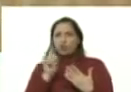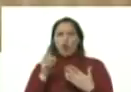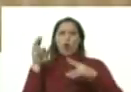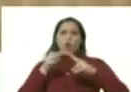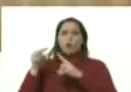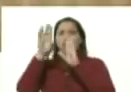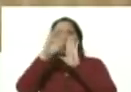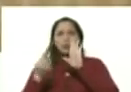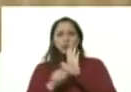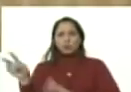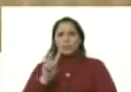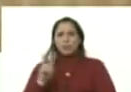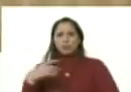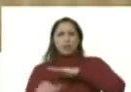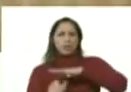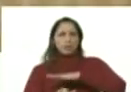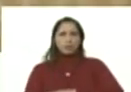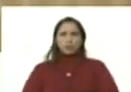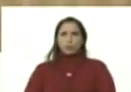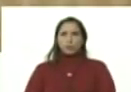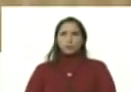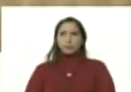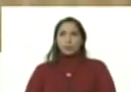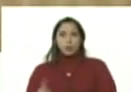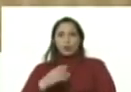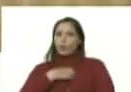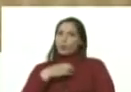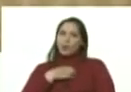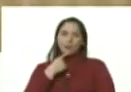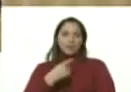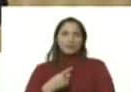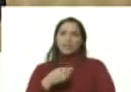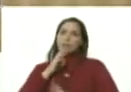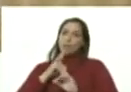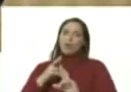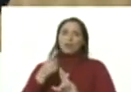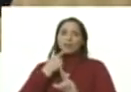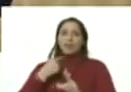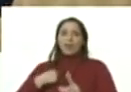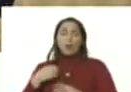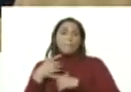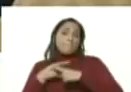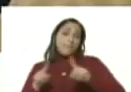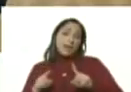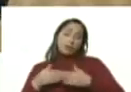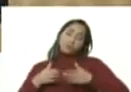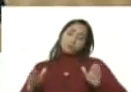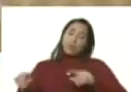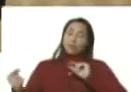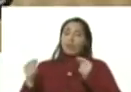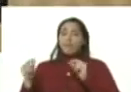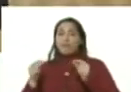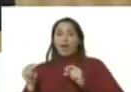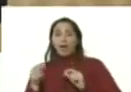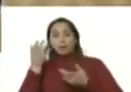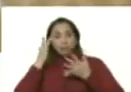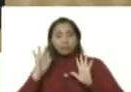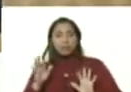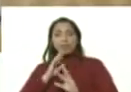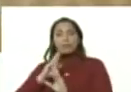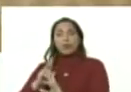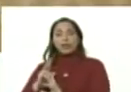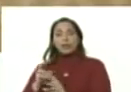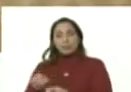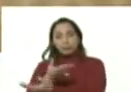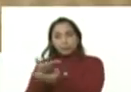venezolana y sus instituciones? Yo no puedo decir la respuesta que me dieron, pero se abrió el debate y pareciera que la respuesta la han